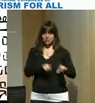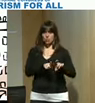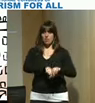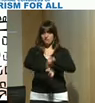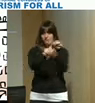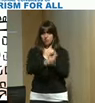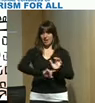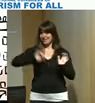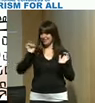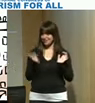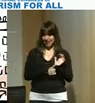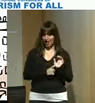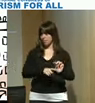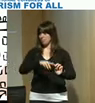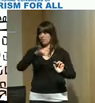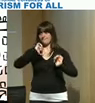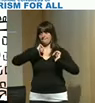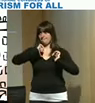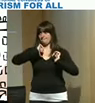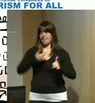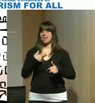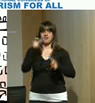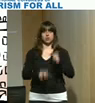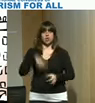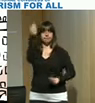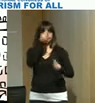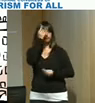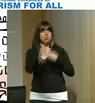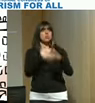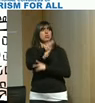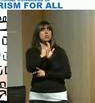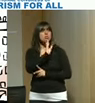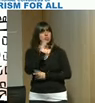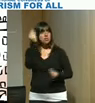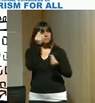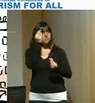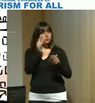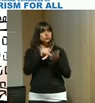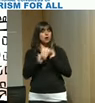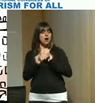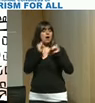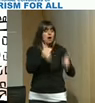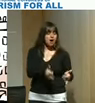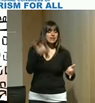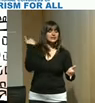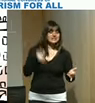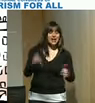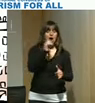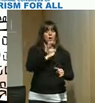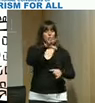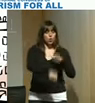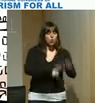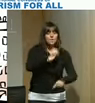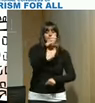persona orienta a su destino hasta que llega a su destino, pasando por la visita de tours, compras, ocio,